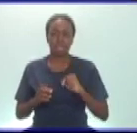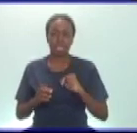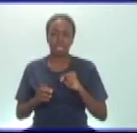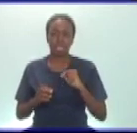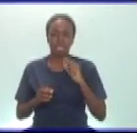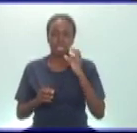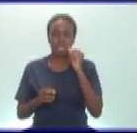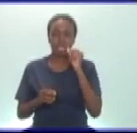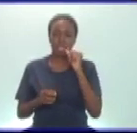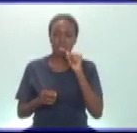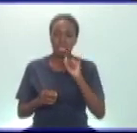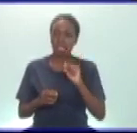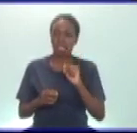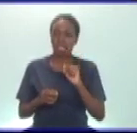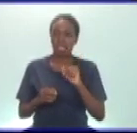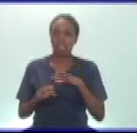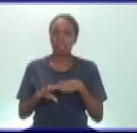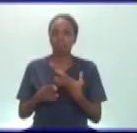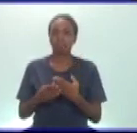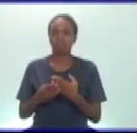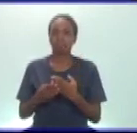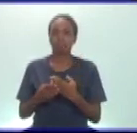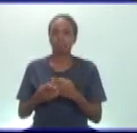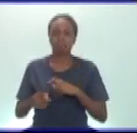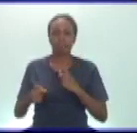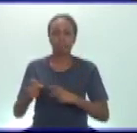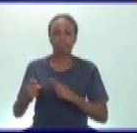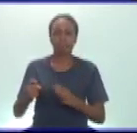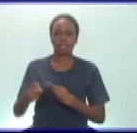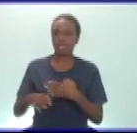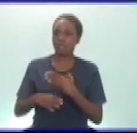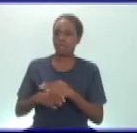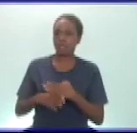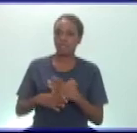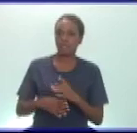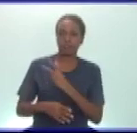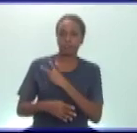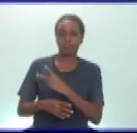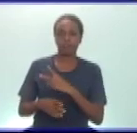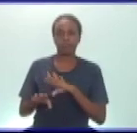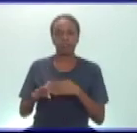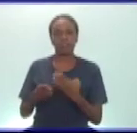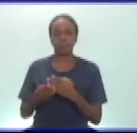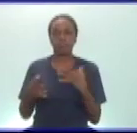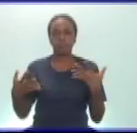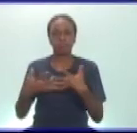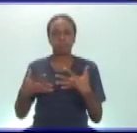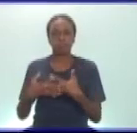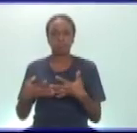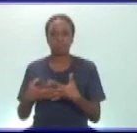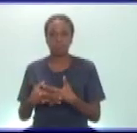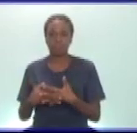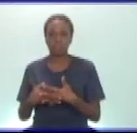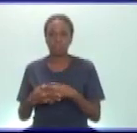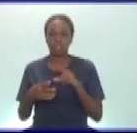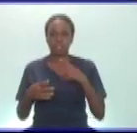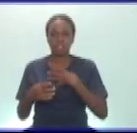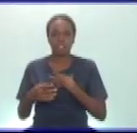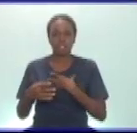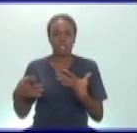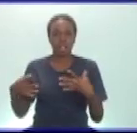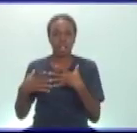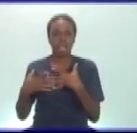una cinematografía todas aquellas cruentas batallas, la destreza de los dioses, y todos esos elementos usted los